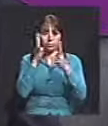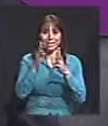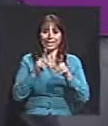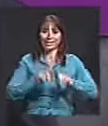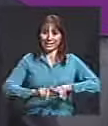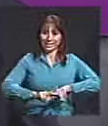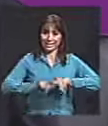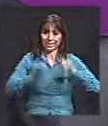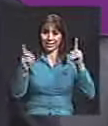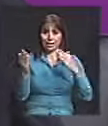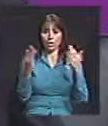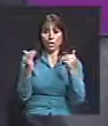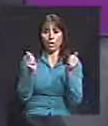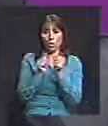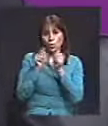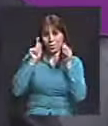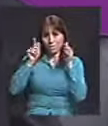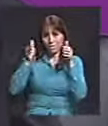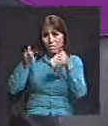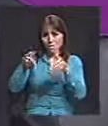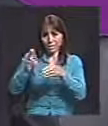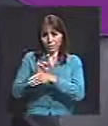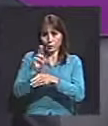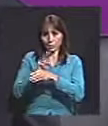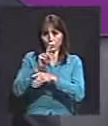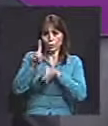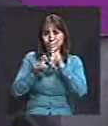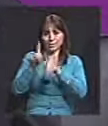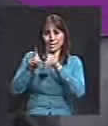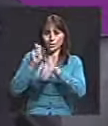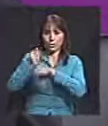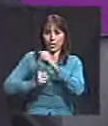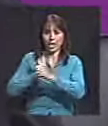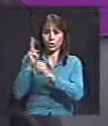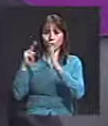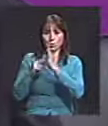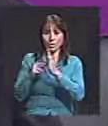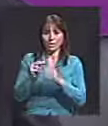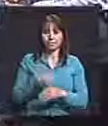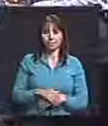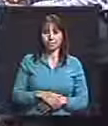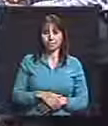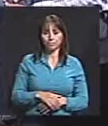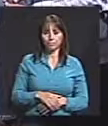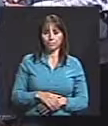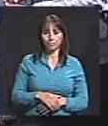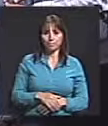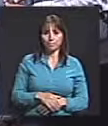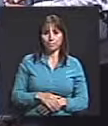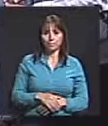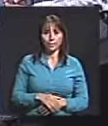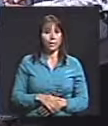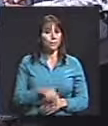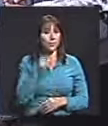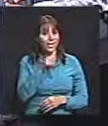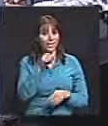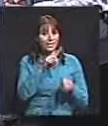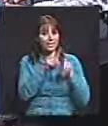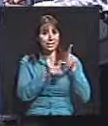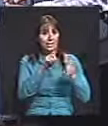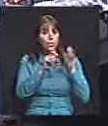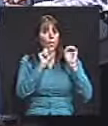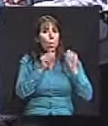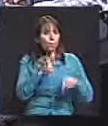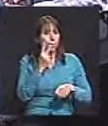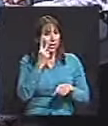diferencia mucho del enfoque que se utilizó en el censo del año 2000. En este censo podemos